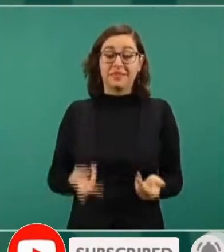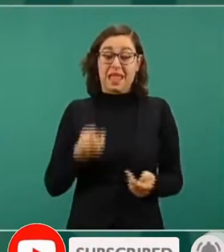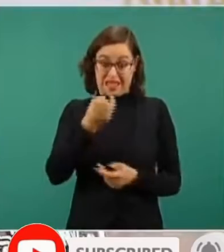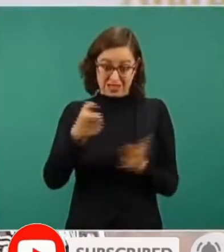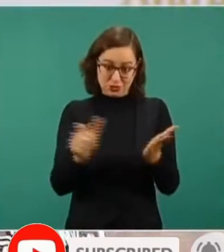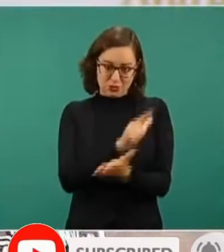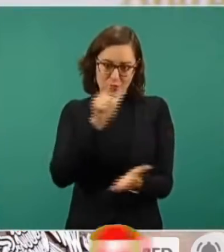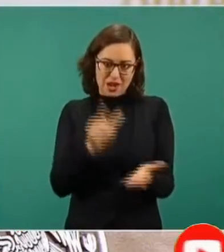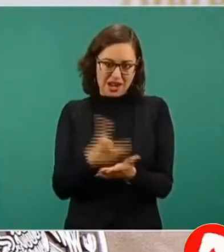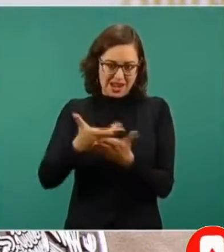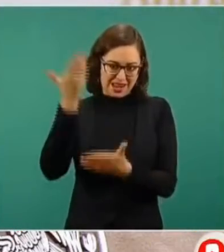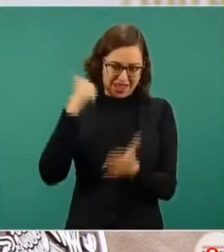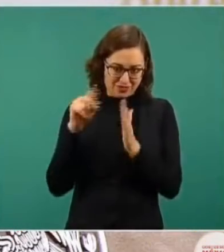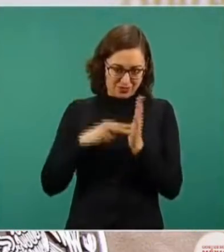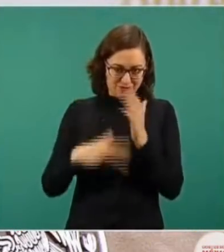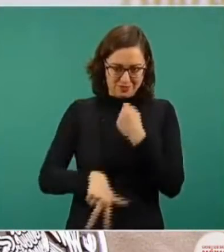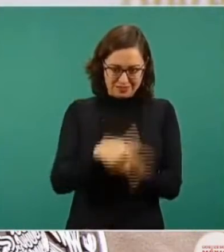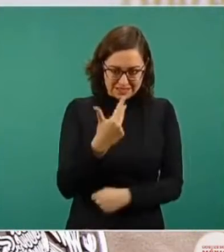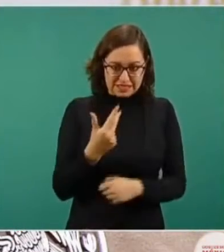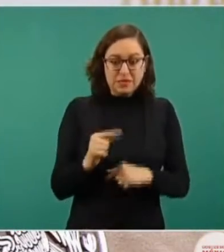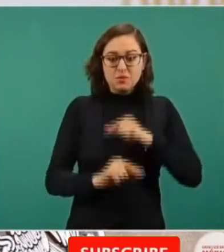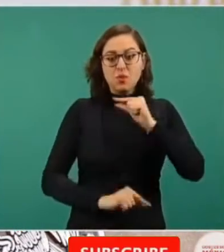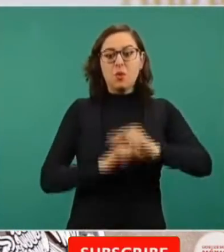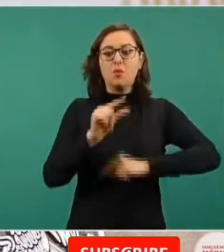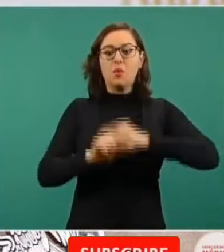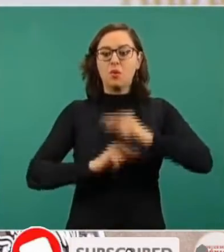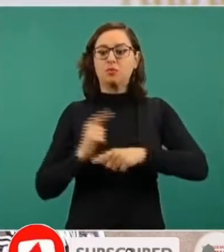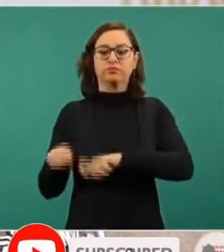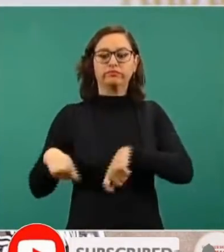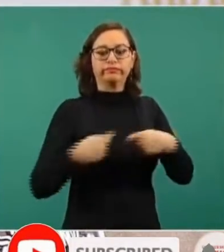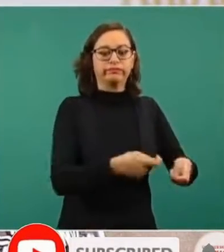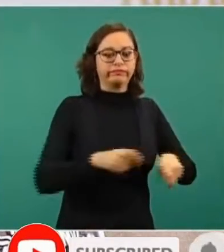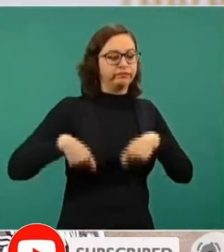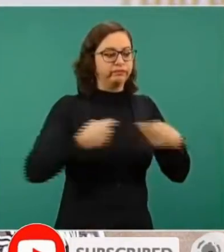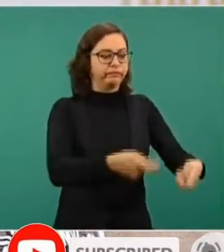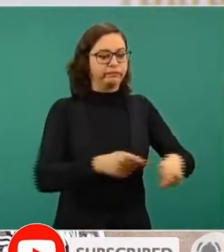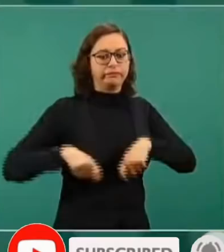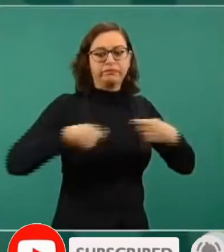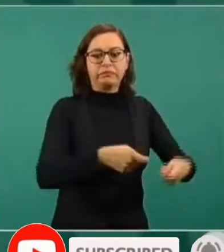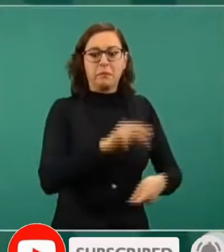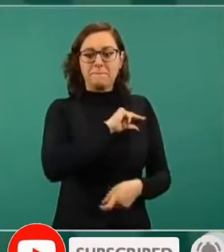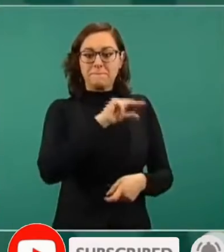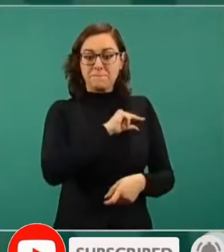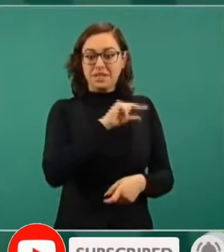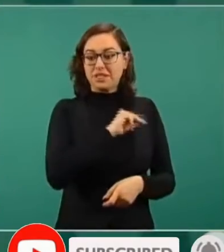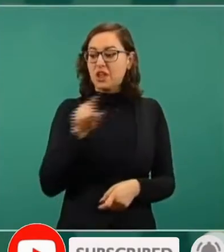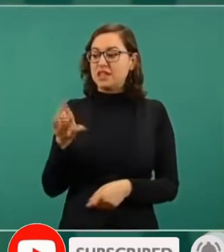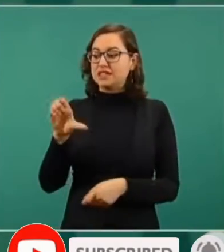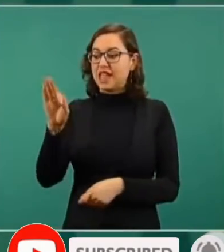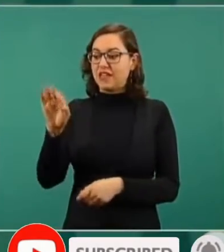reforma energética, para que vaya desapareciendo la CFE a ser intrascendente y quedarse con el mercado eléctrico que